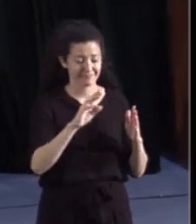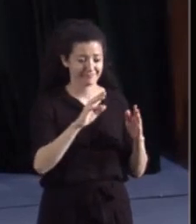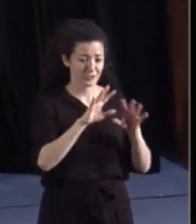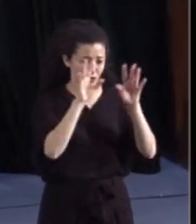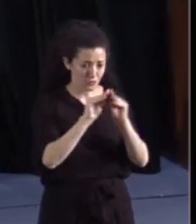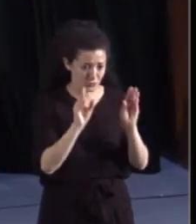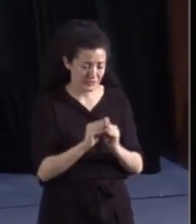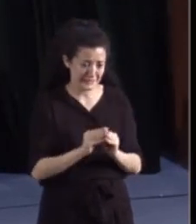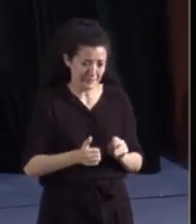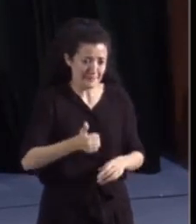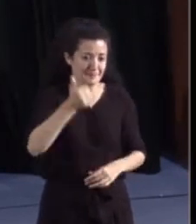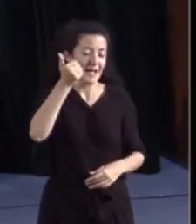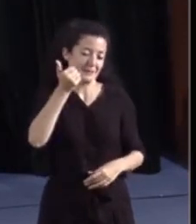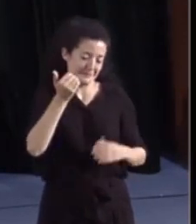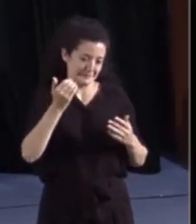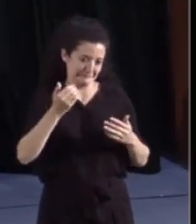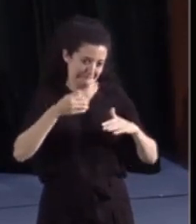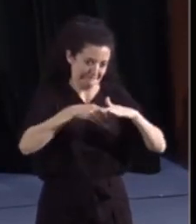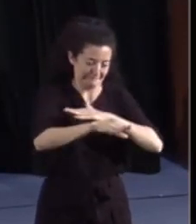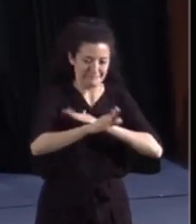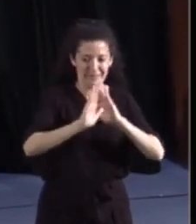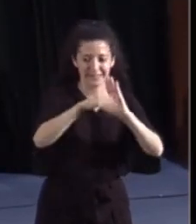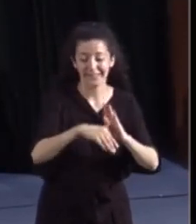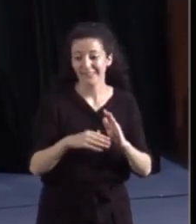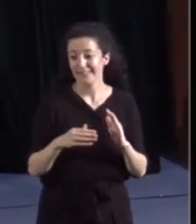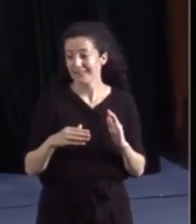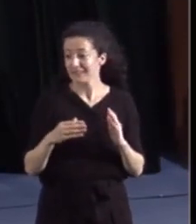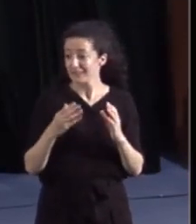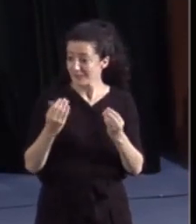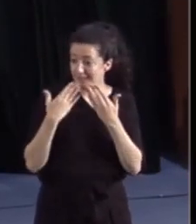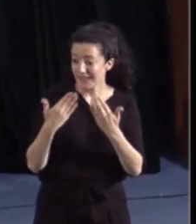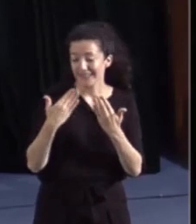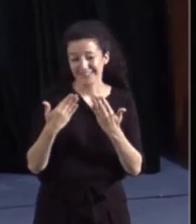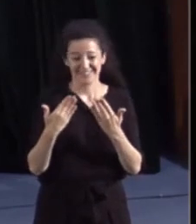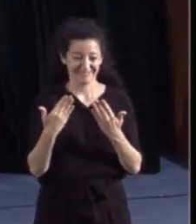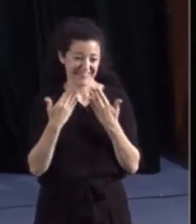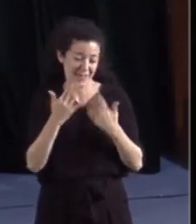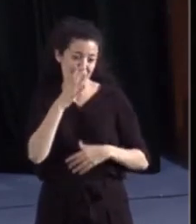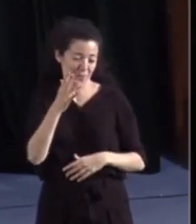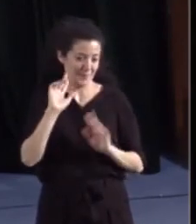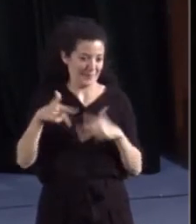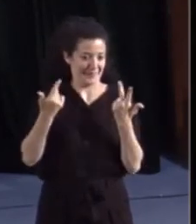para más tarde si hay preguntas. Muchas gracias por la paciencia y un par de minutos extra que me he tomado.